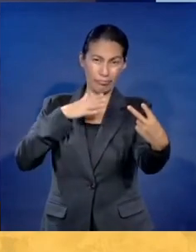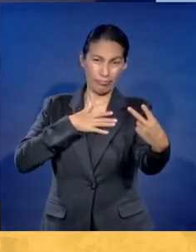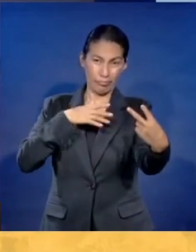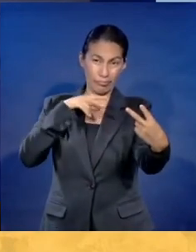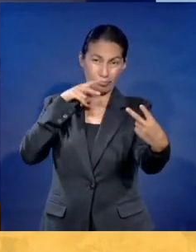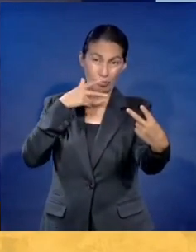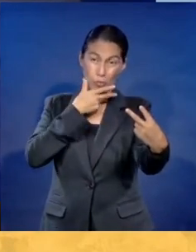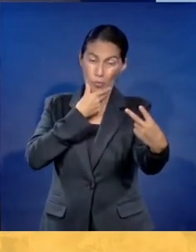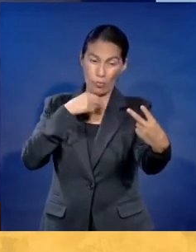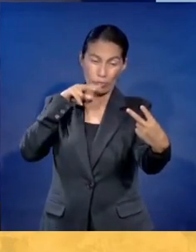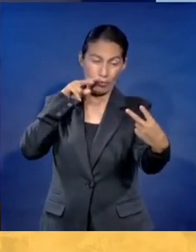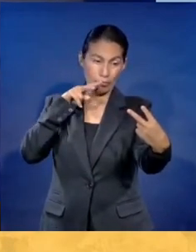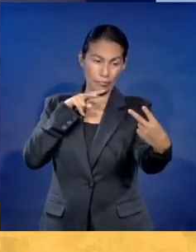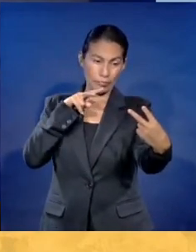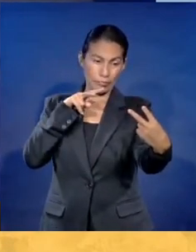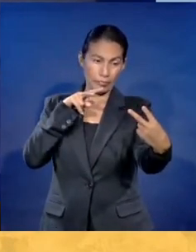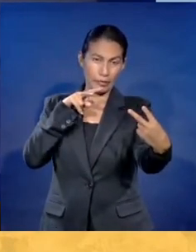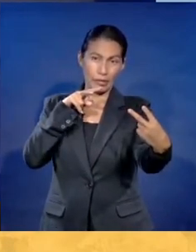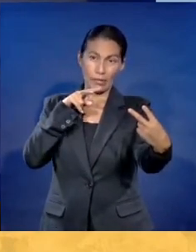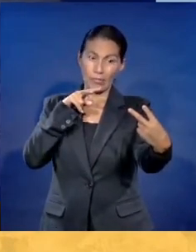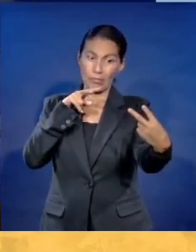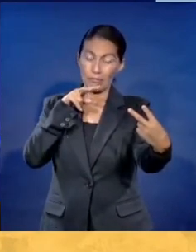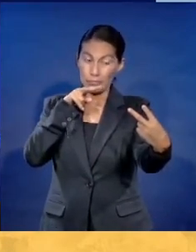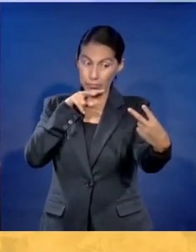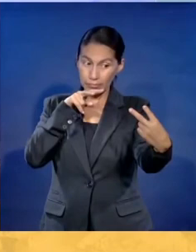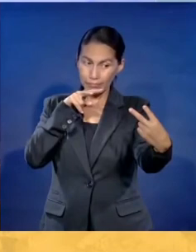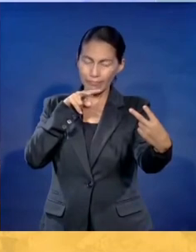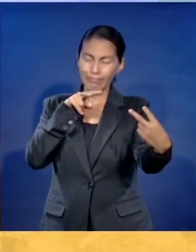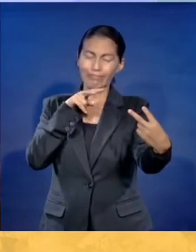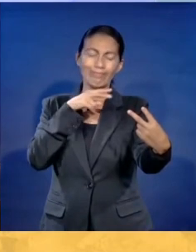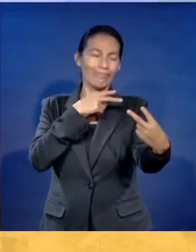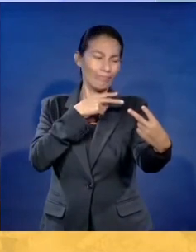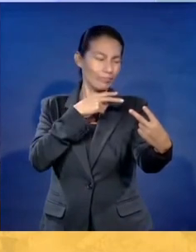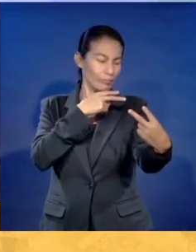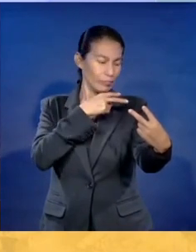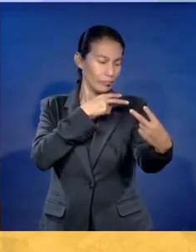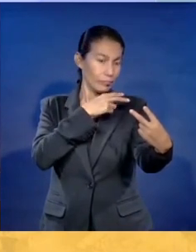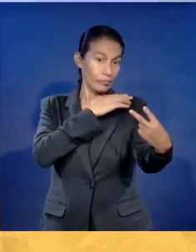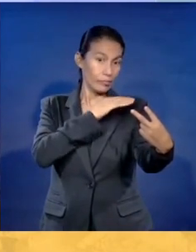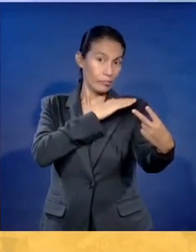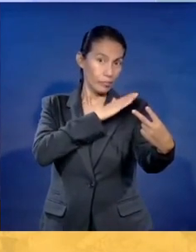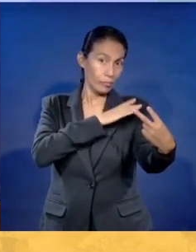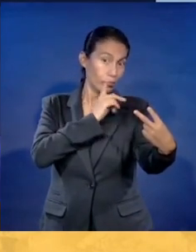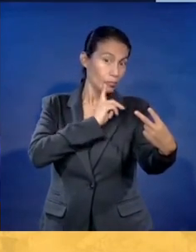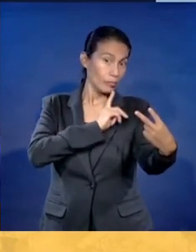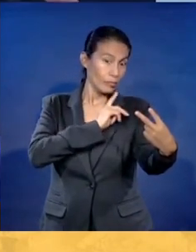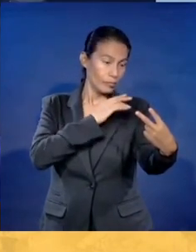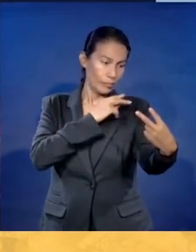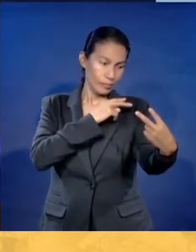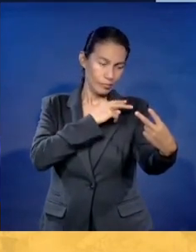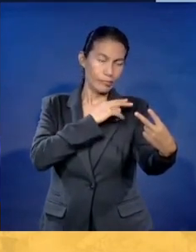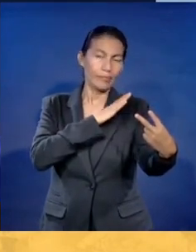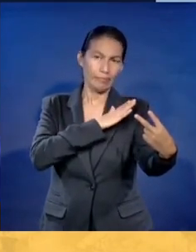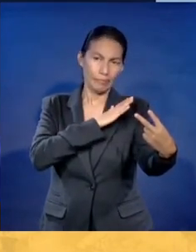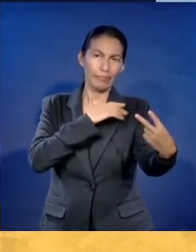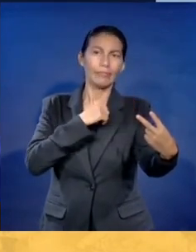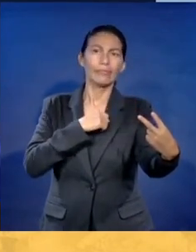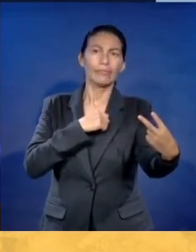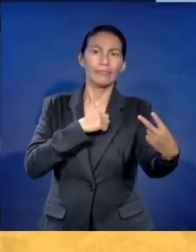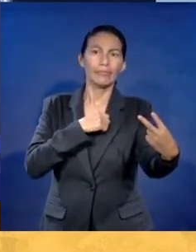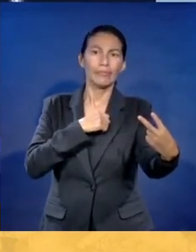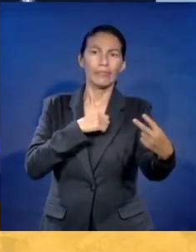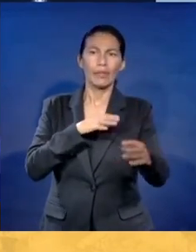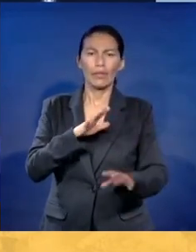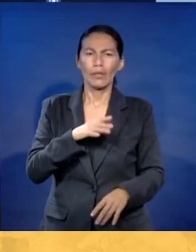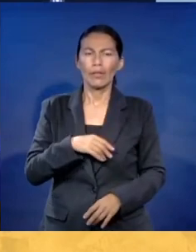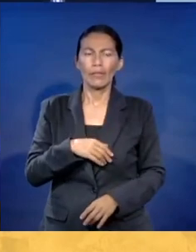entonces la mente se activa y cuando se acaba el canto el coro sale el